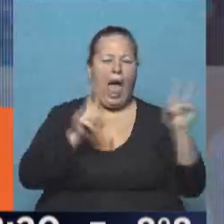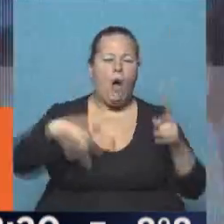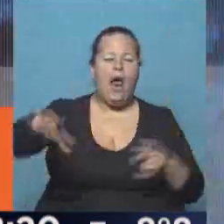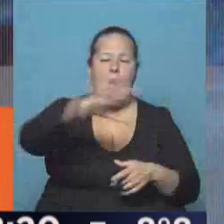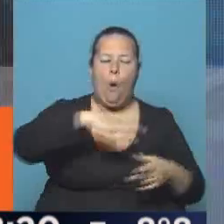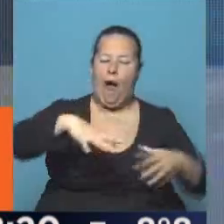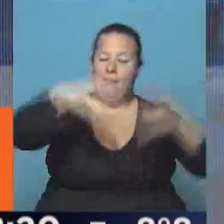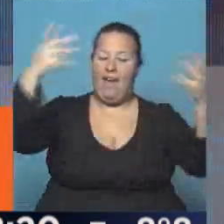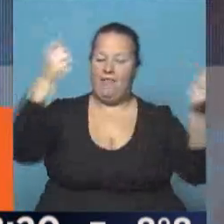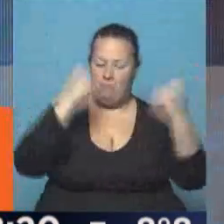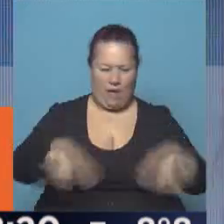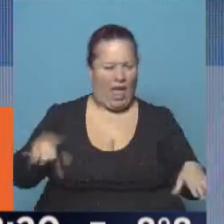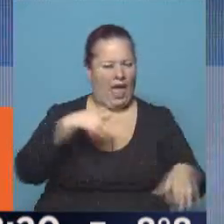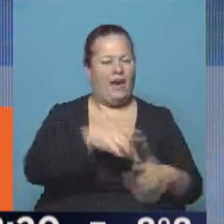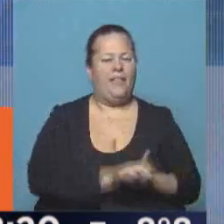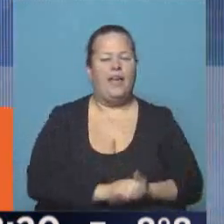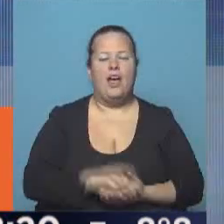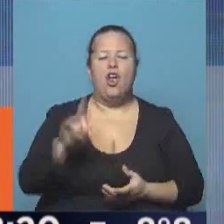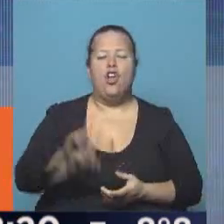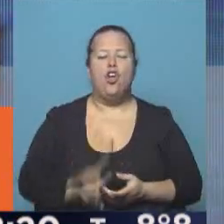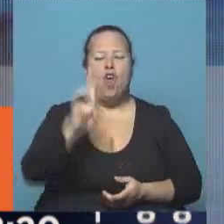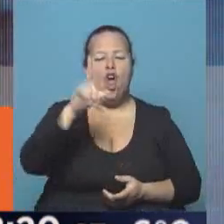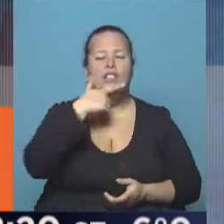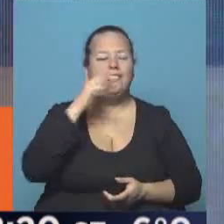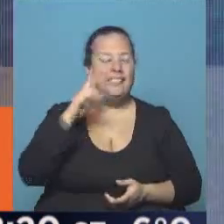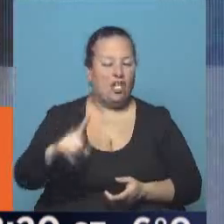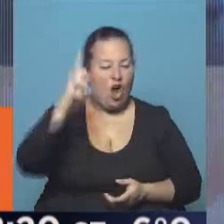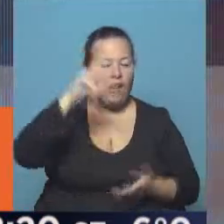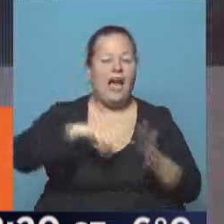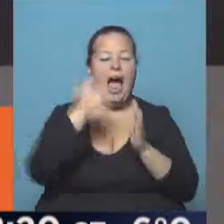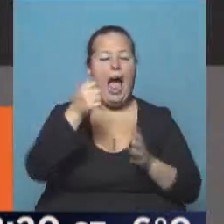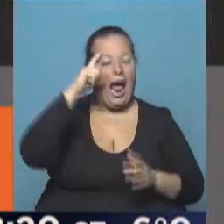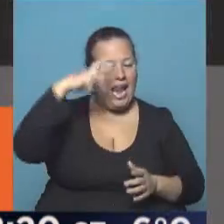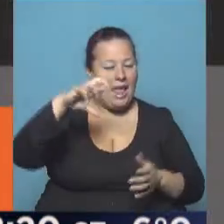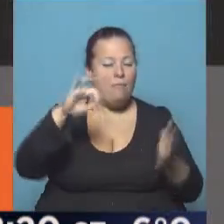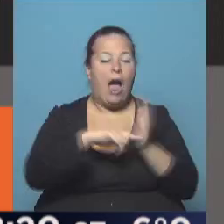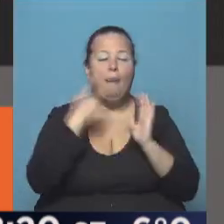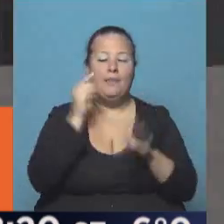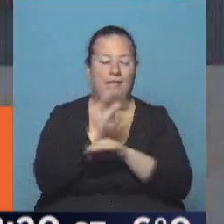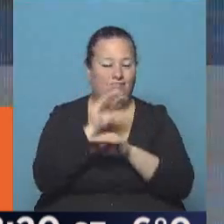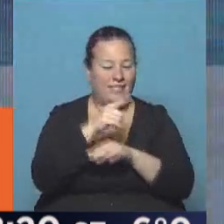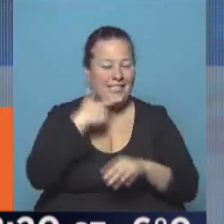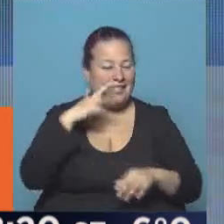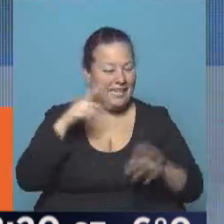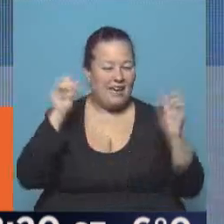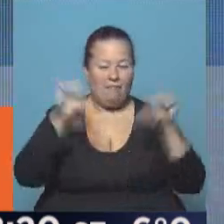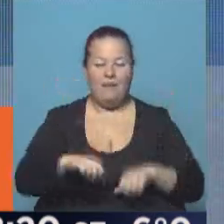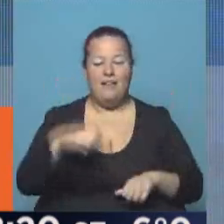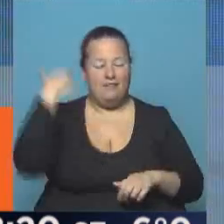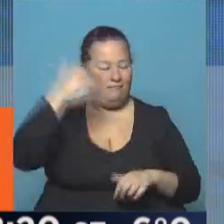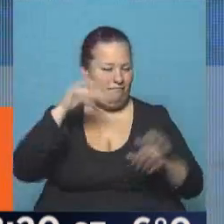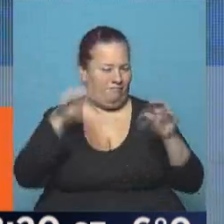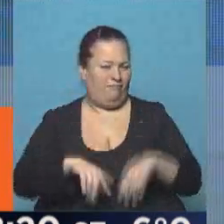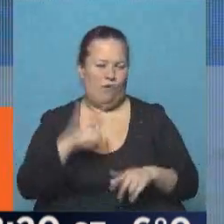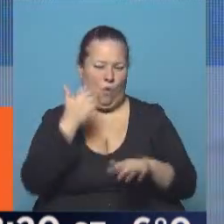muy grandes como Manbij en el norte de Siria, en la ciudad de Alepo, que es la capital financiera de Siria, el Estado Islámico casi no